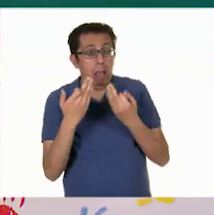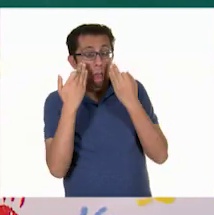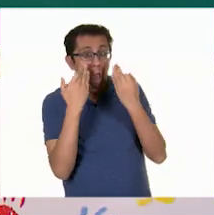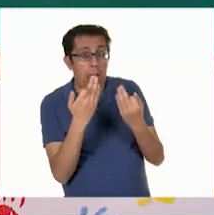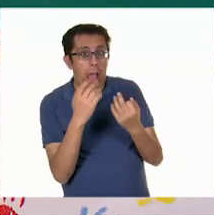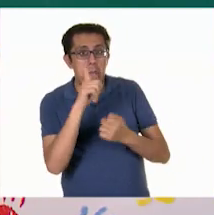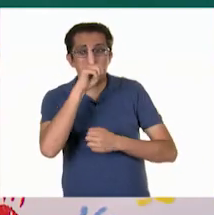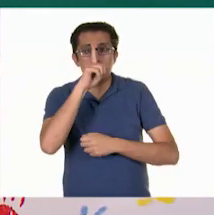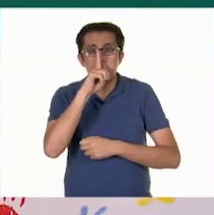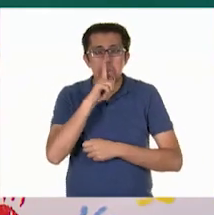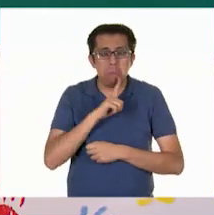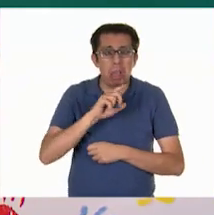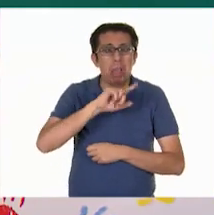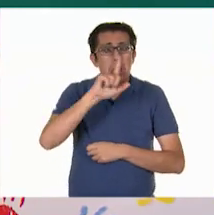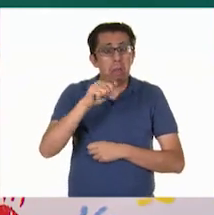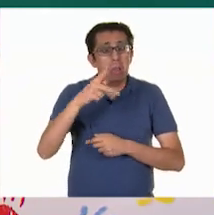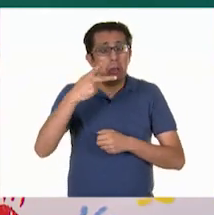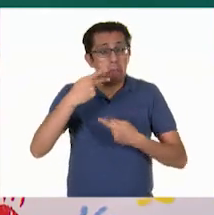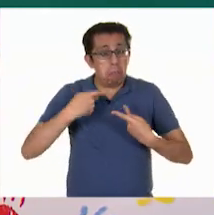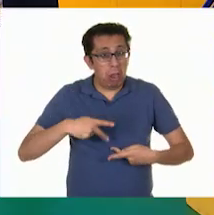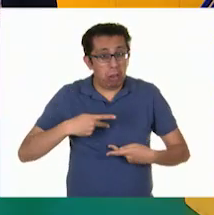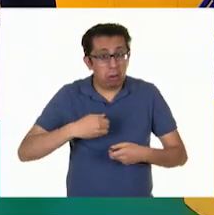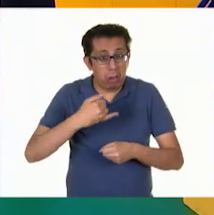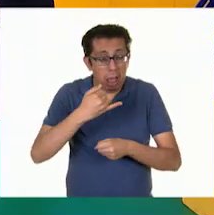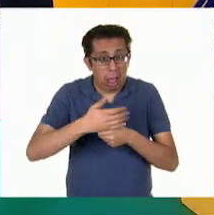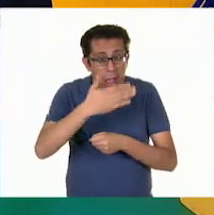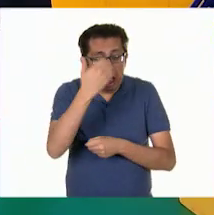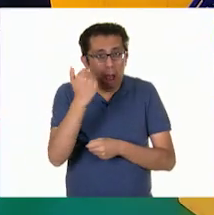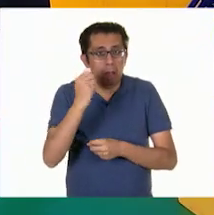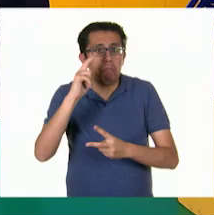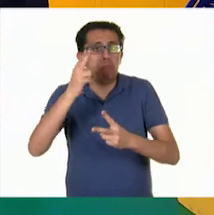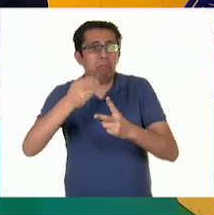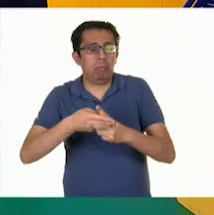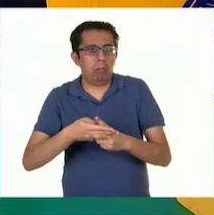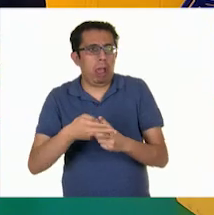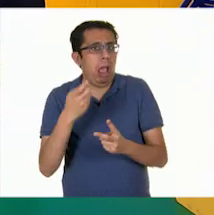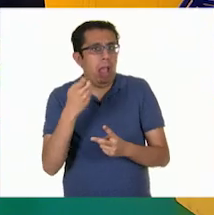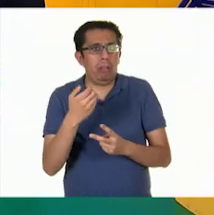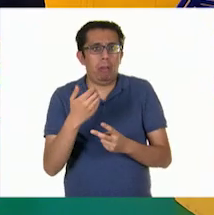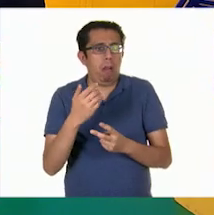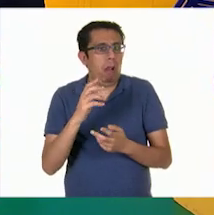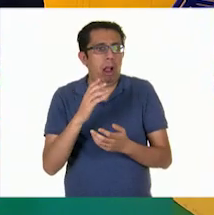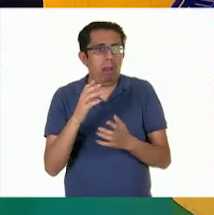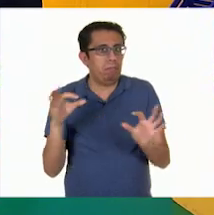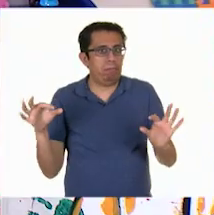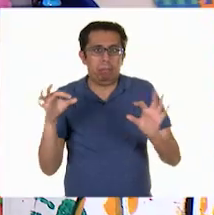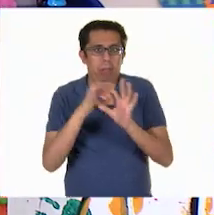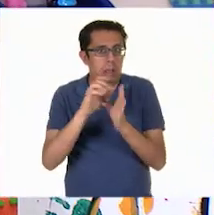personas inocentes. Y ahora podríamos decir que va absolutamente en contra de los derechos humanos.